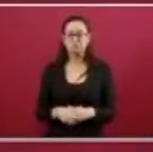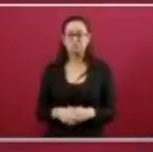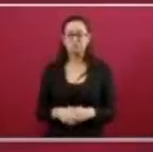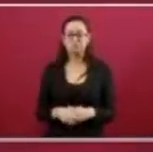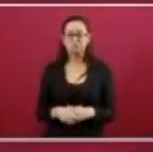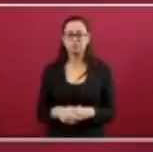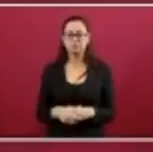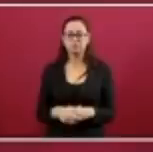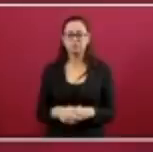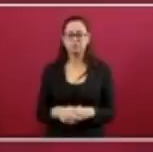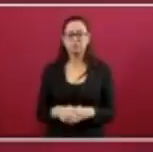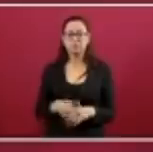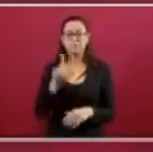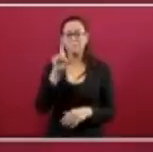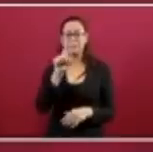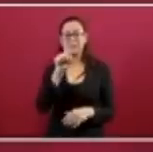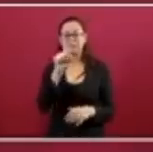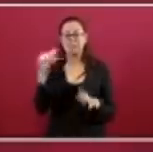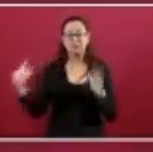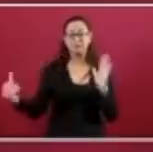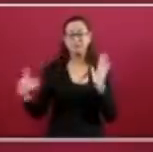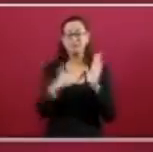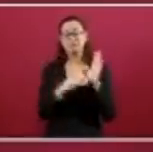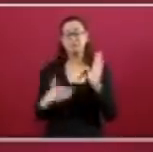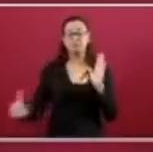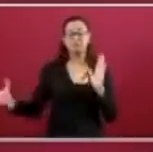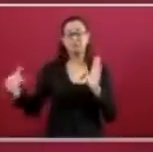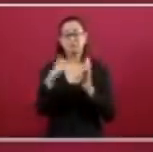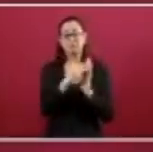de más de 20,000 millones de pesos.